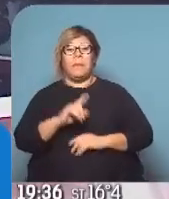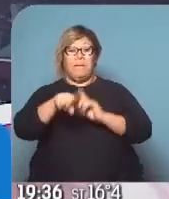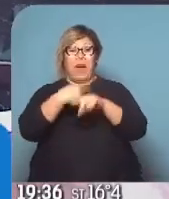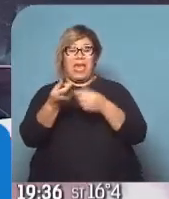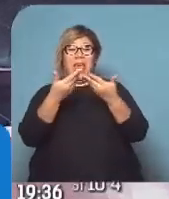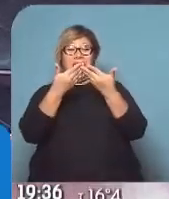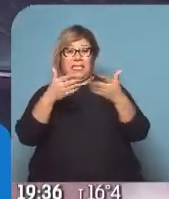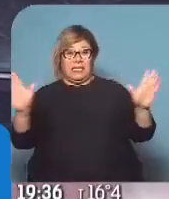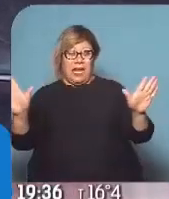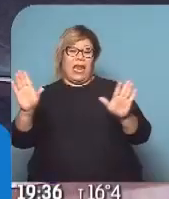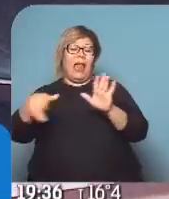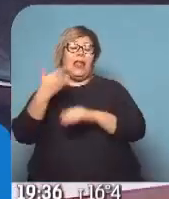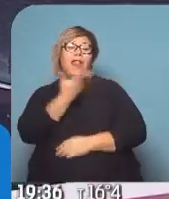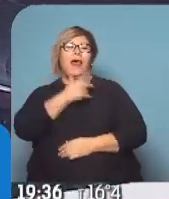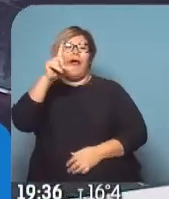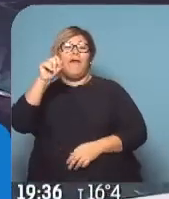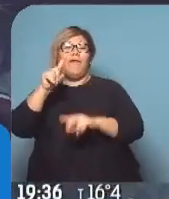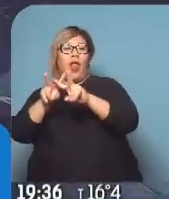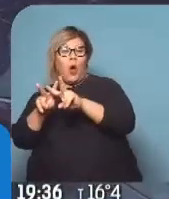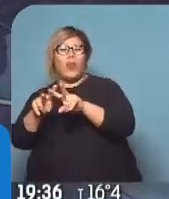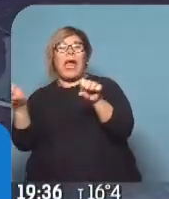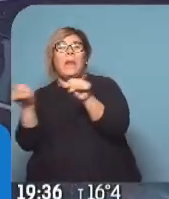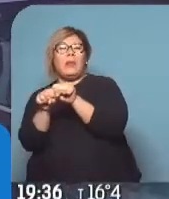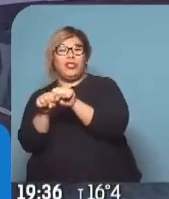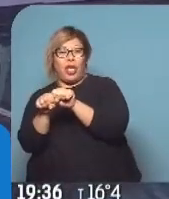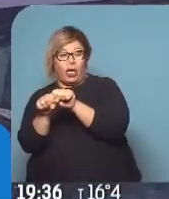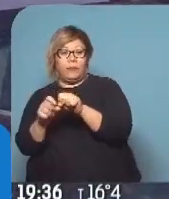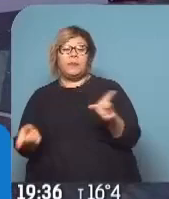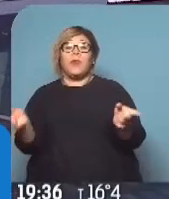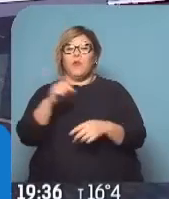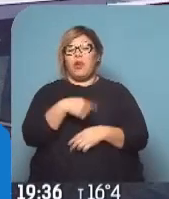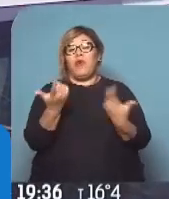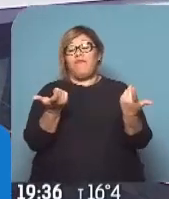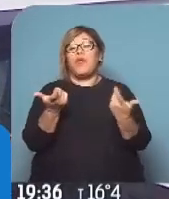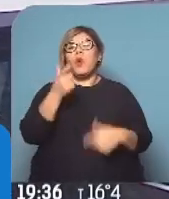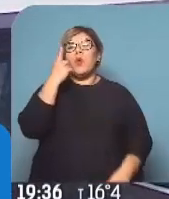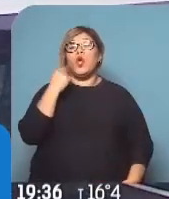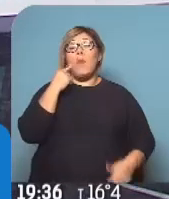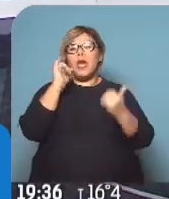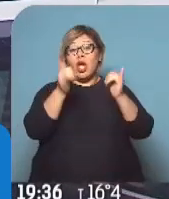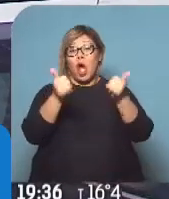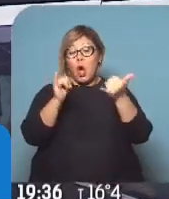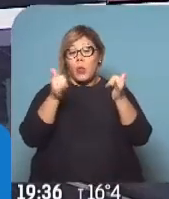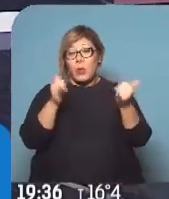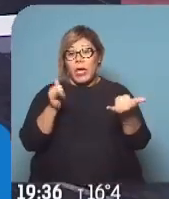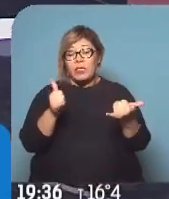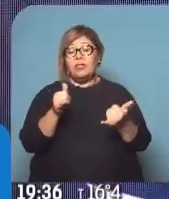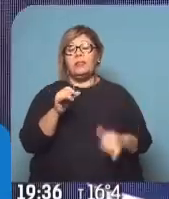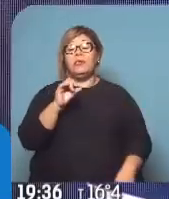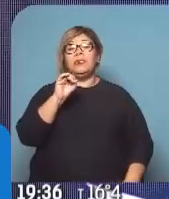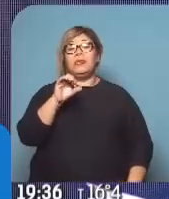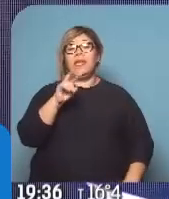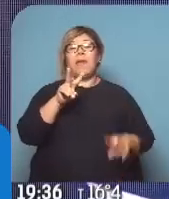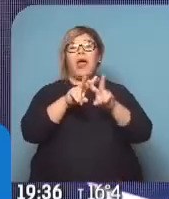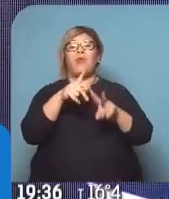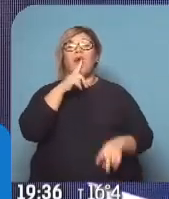es un policial una propuesta muy muy intensa desde joven realizador que mariano western propone la